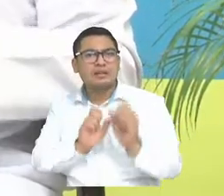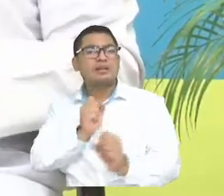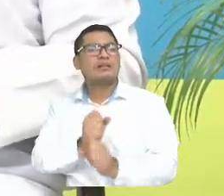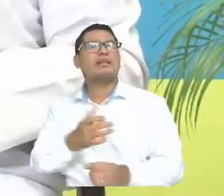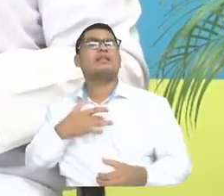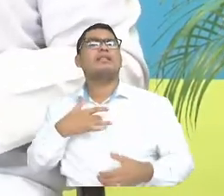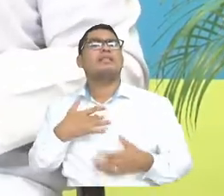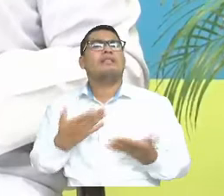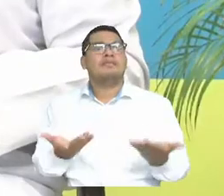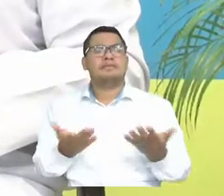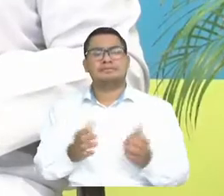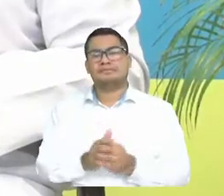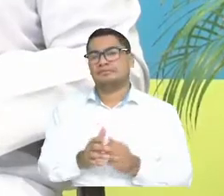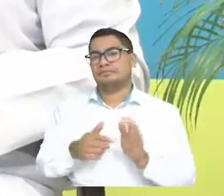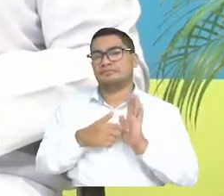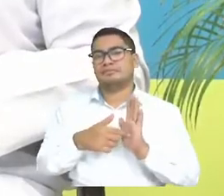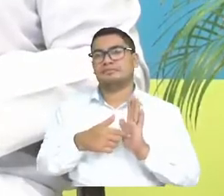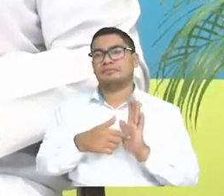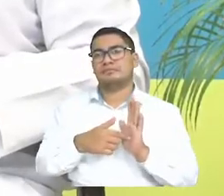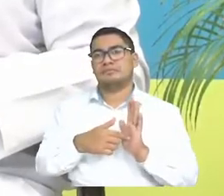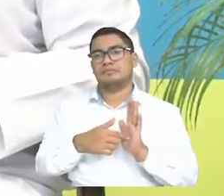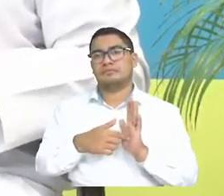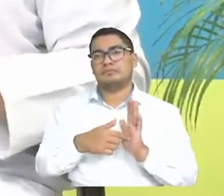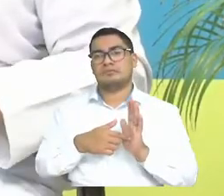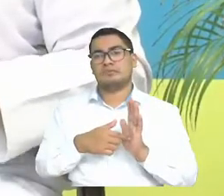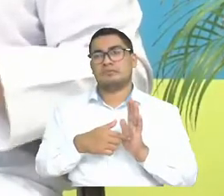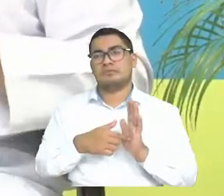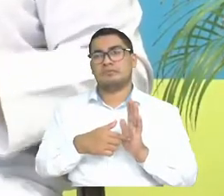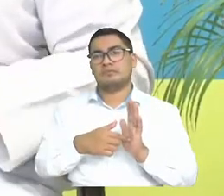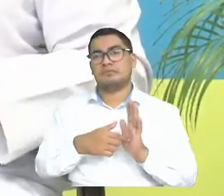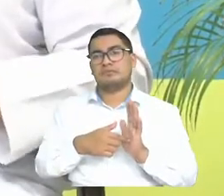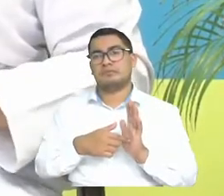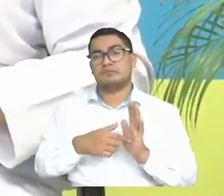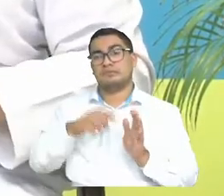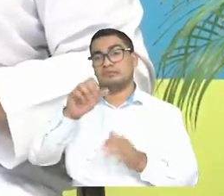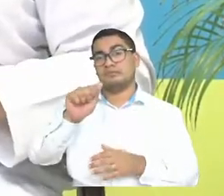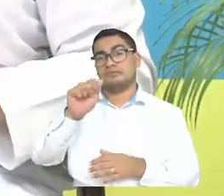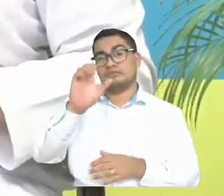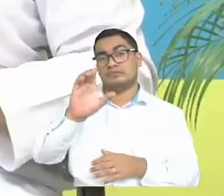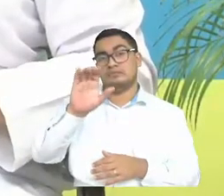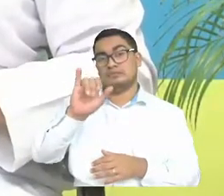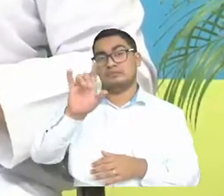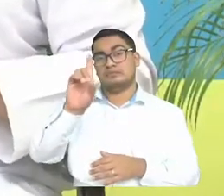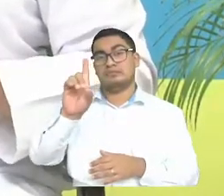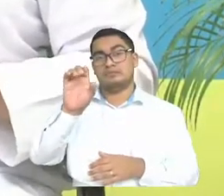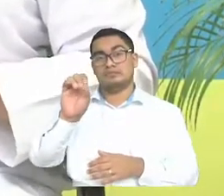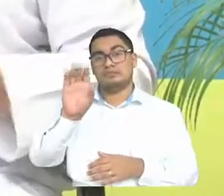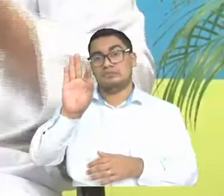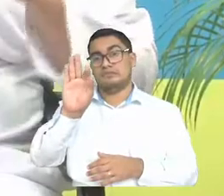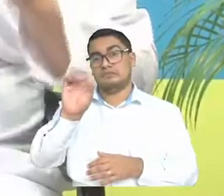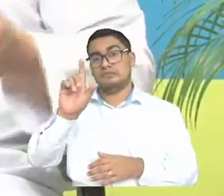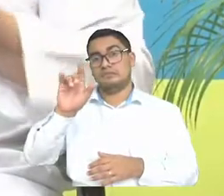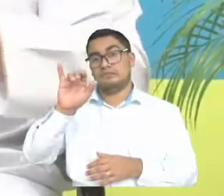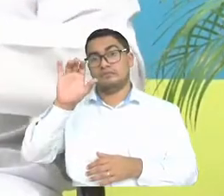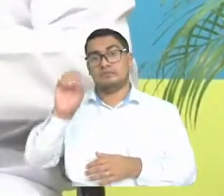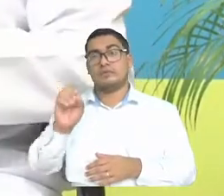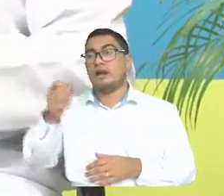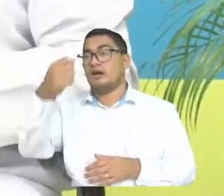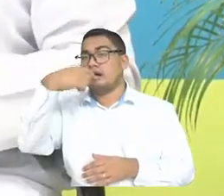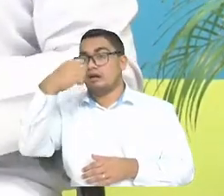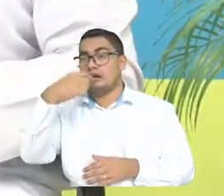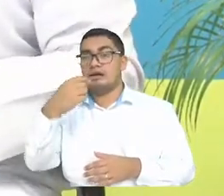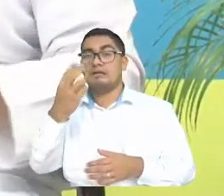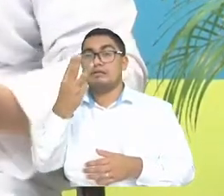introducción, por ejemplo, de administración de ácido fólico, sulfato ferroso, ¿verdad?